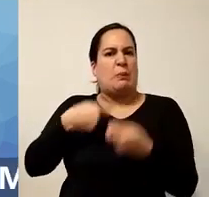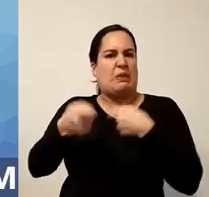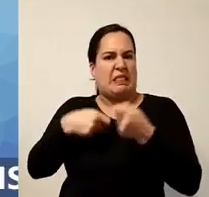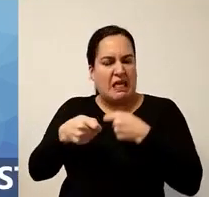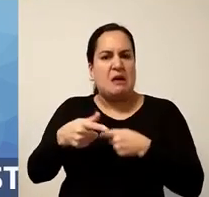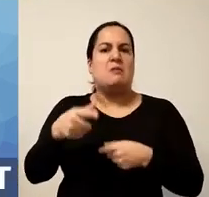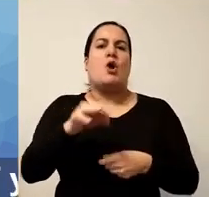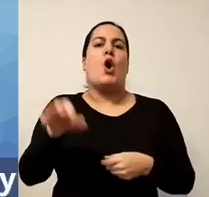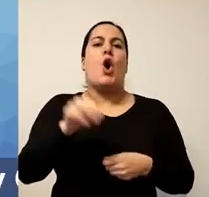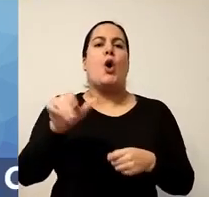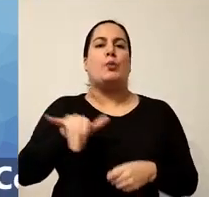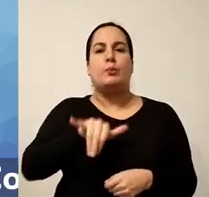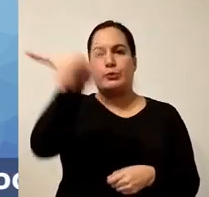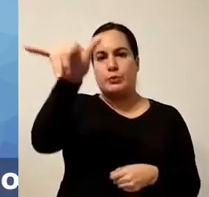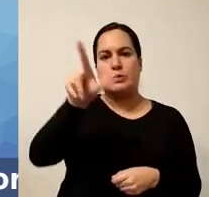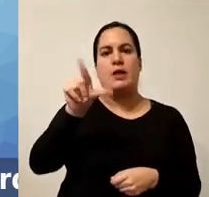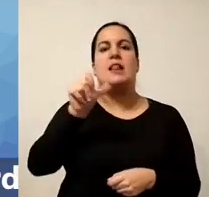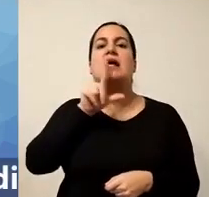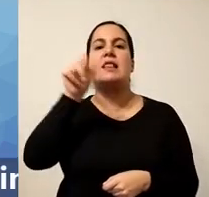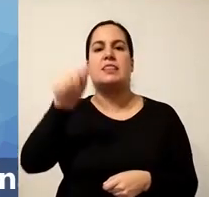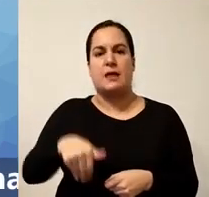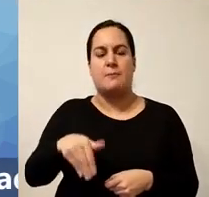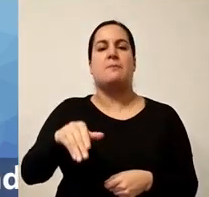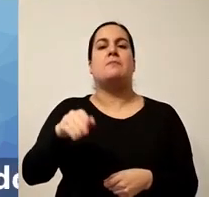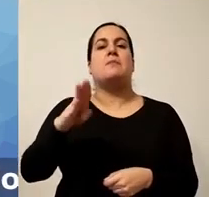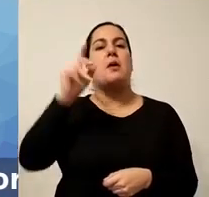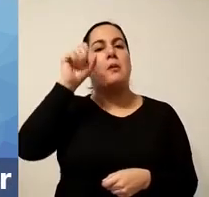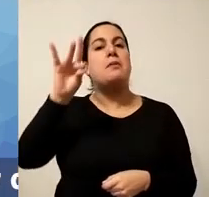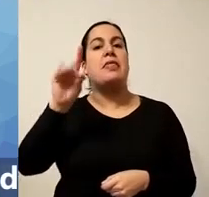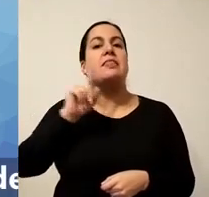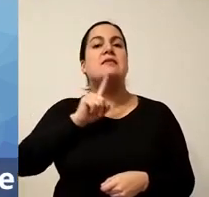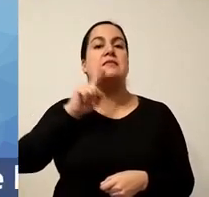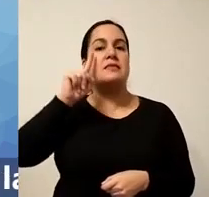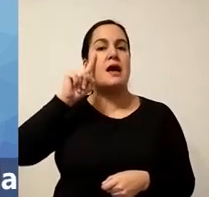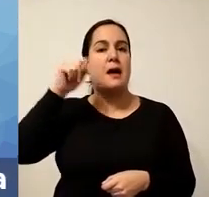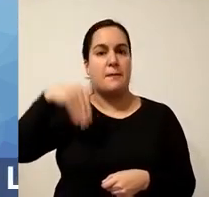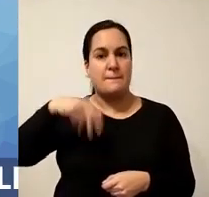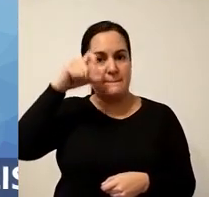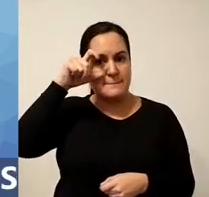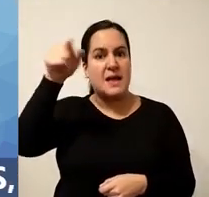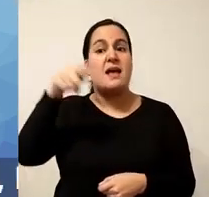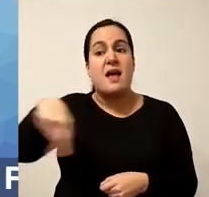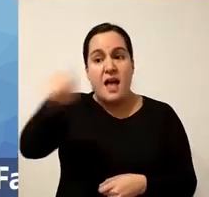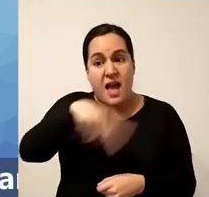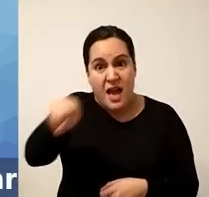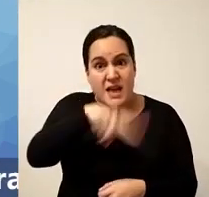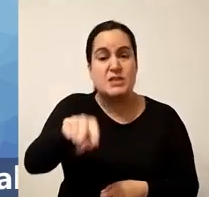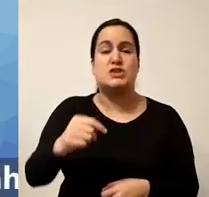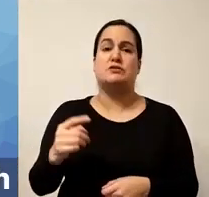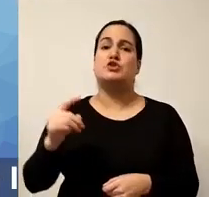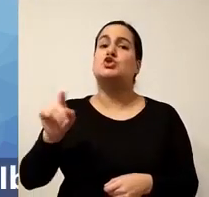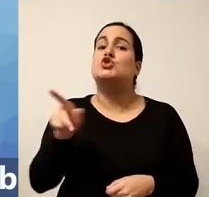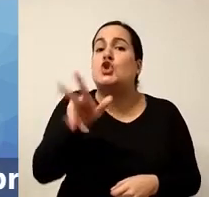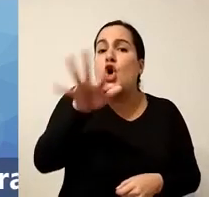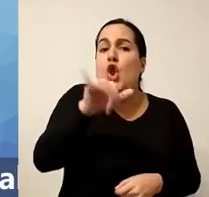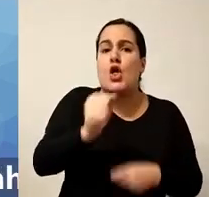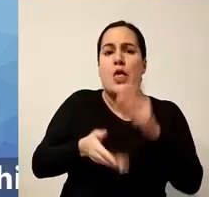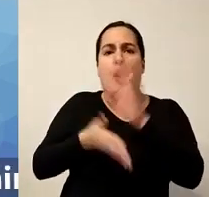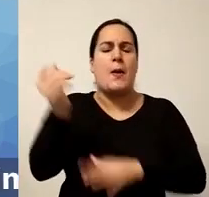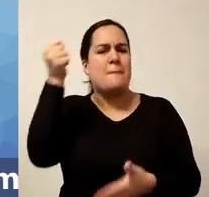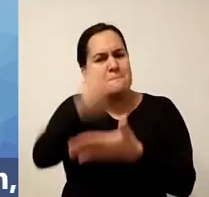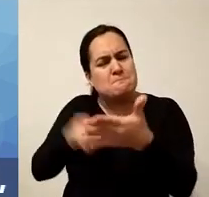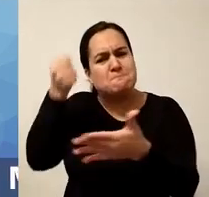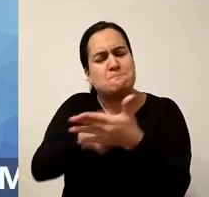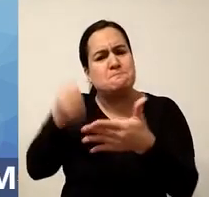compañeros trabajadores de la salud del hospital italiano del hospital belgrano del heca de